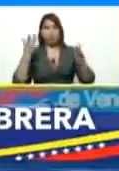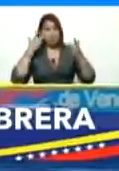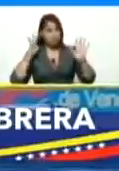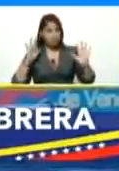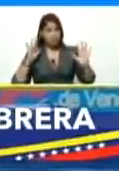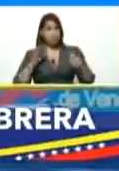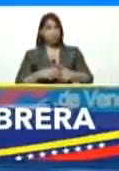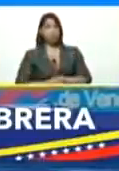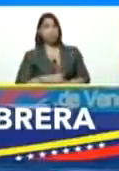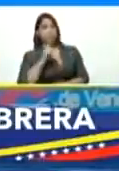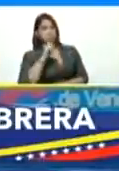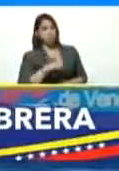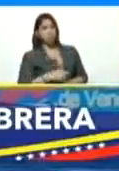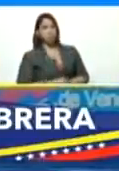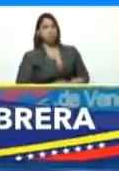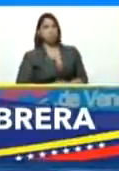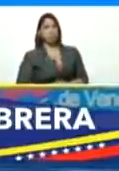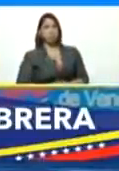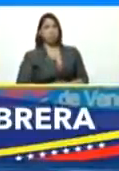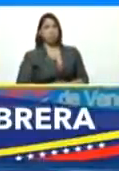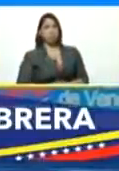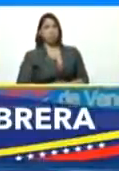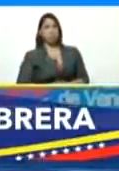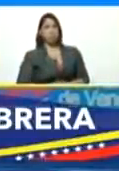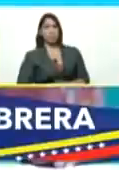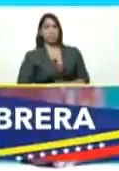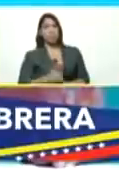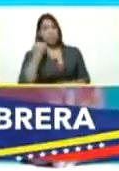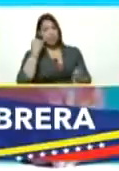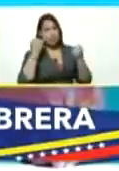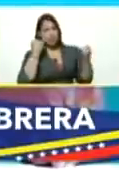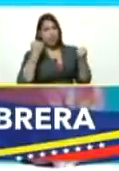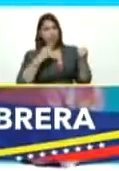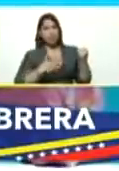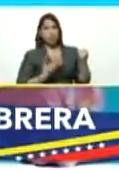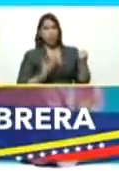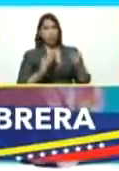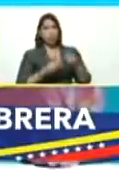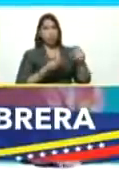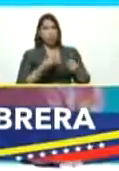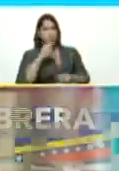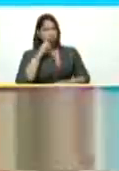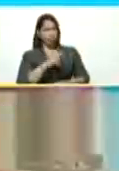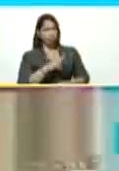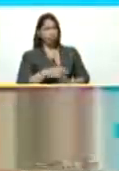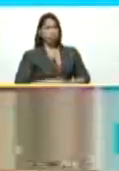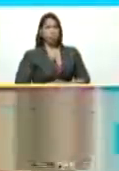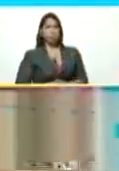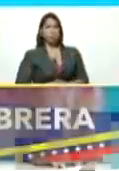presidente habla metal una idea que podemos ir asomando